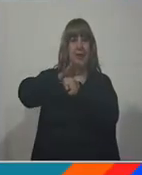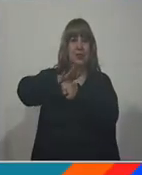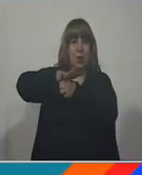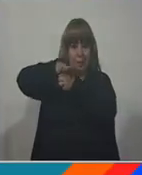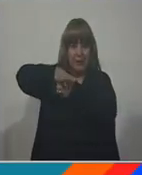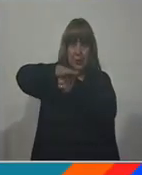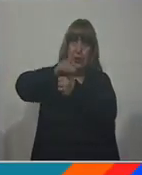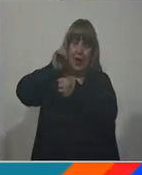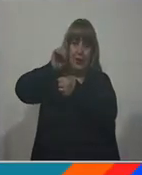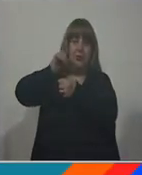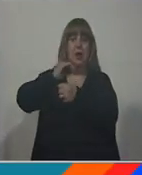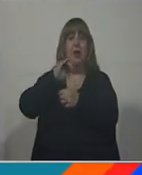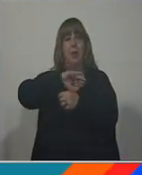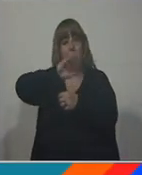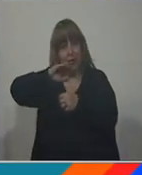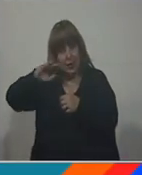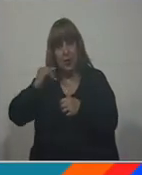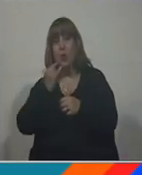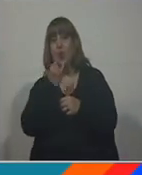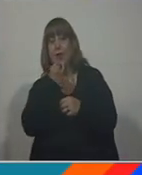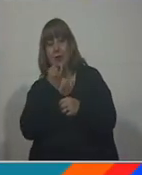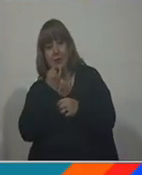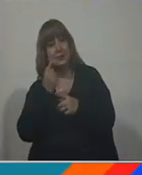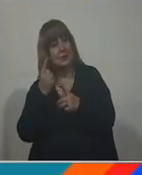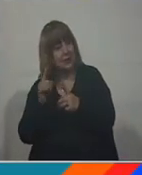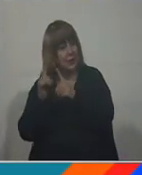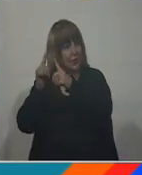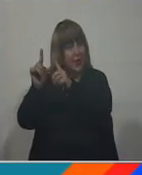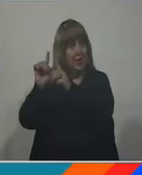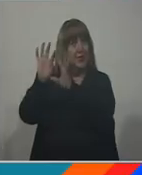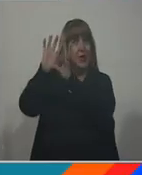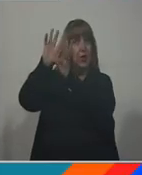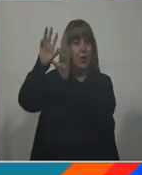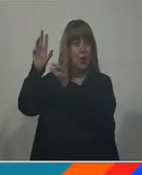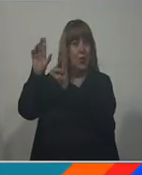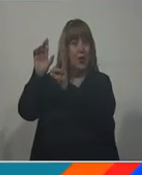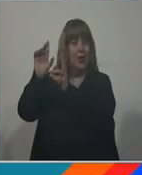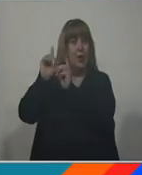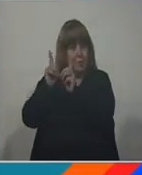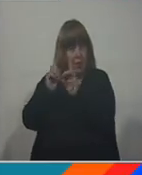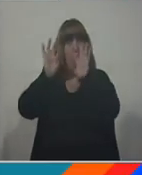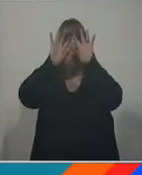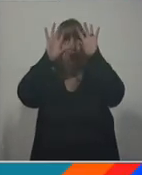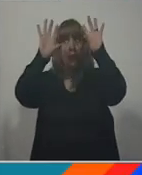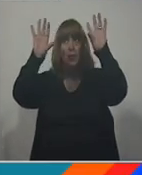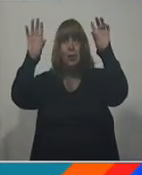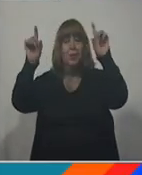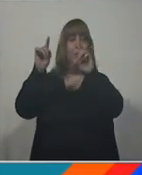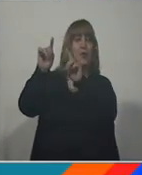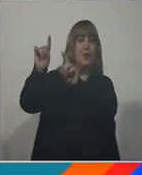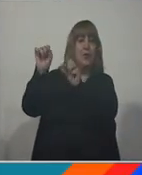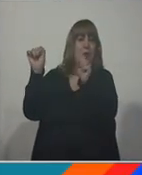hablando. Potrerillos, Uspallata, con otro tipo de nubosidad, a ver, con el mismo tipo de nubosidad, pero para ellos